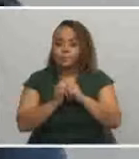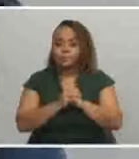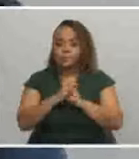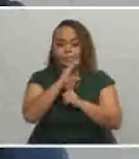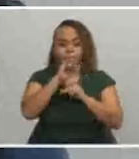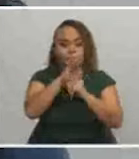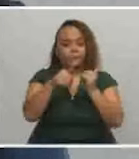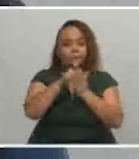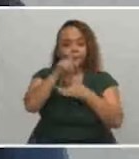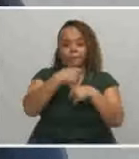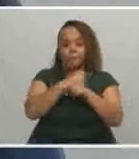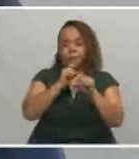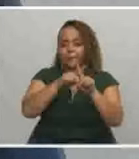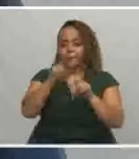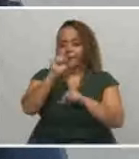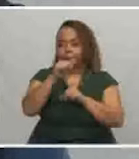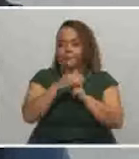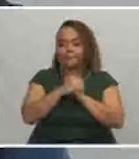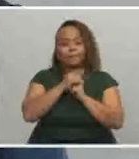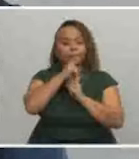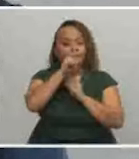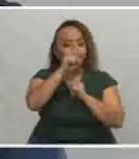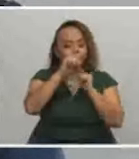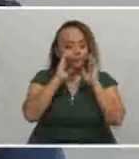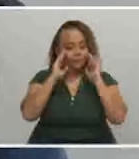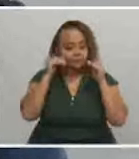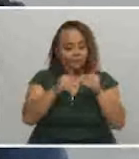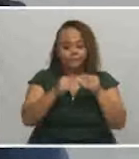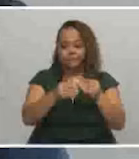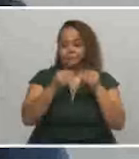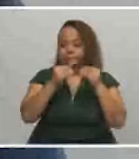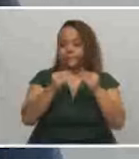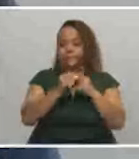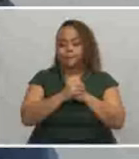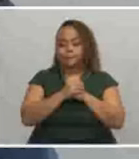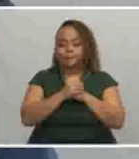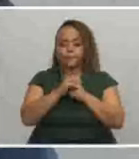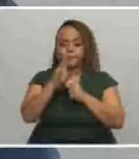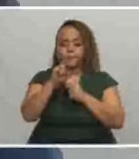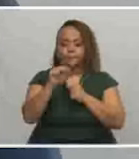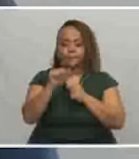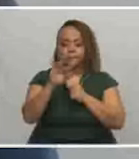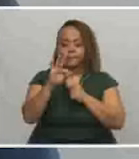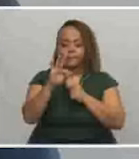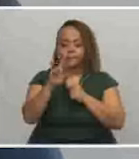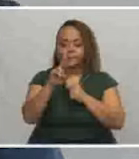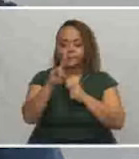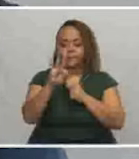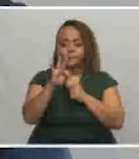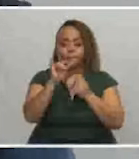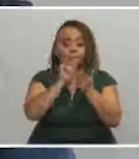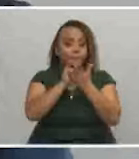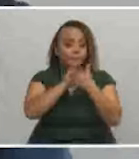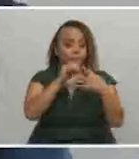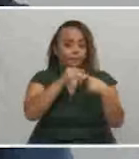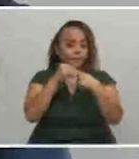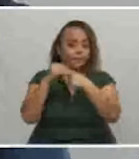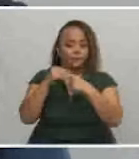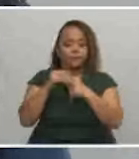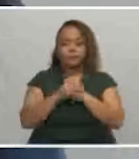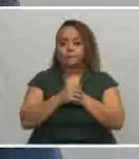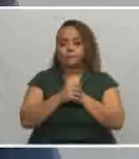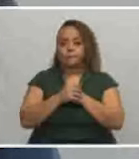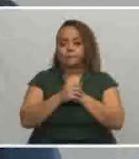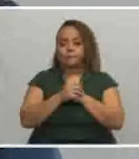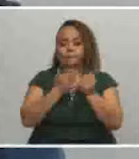todo eso tenemos que hacerlo, pero sí realmente hay que enfocarse mucho en que la UNAFUT, que es la principal,